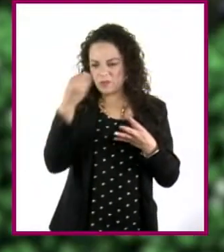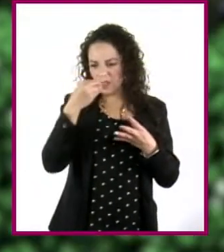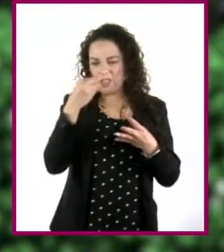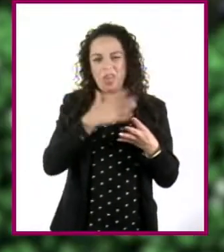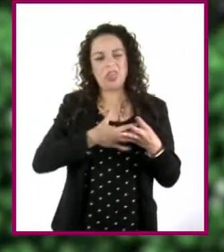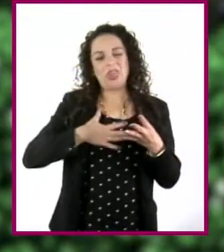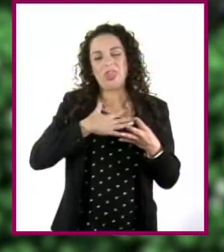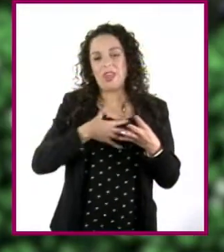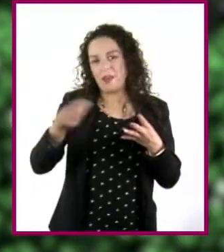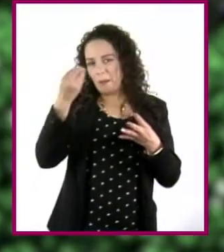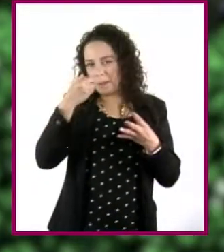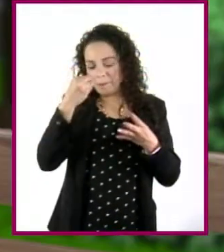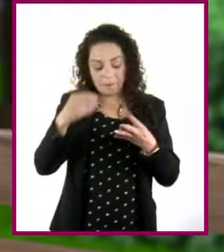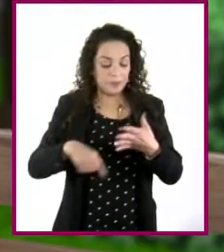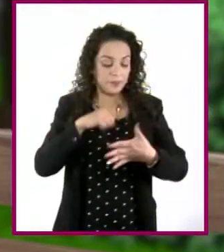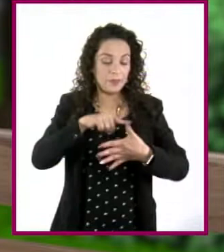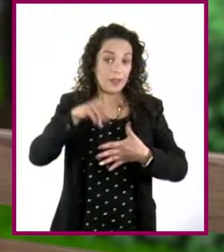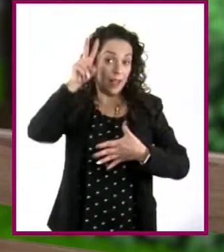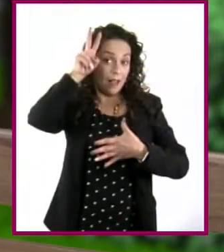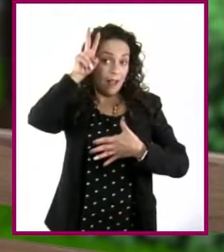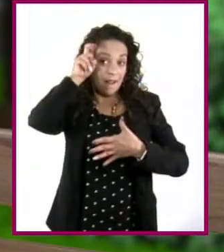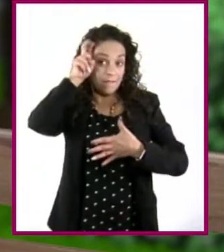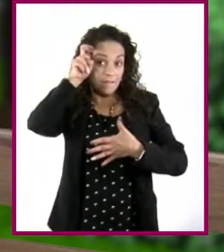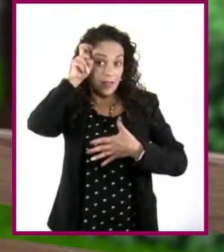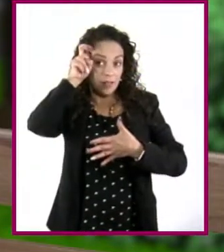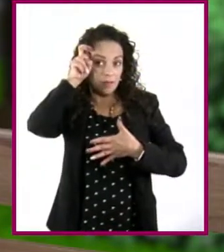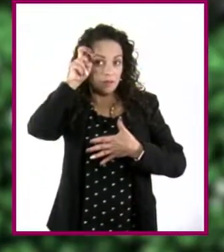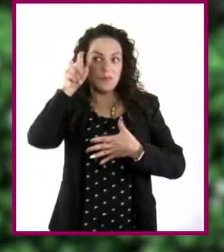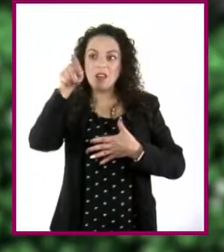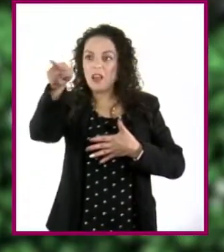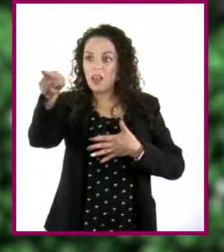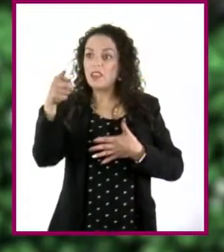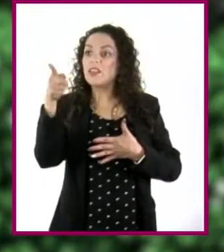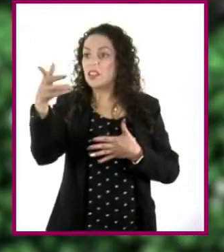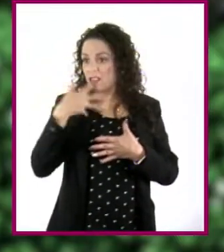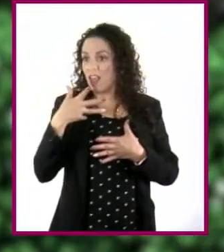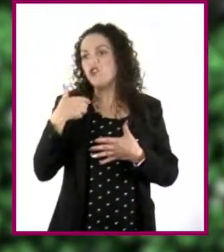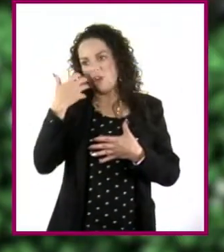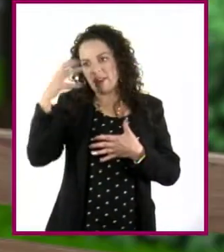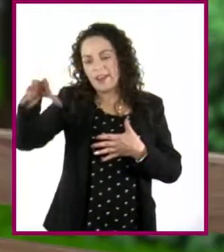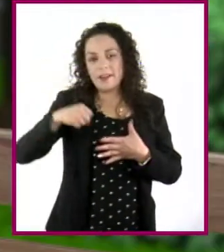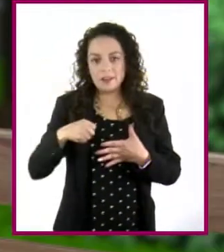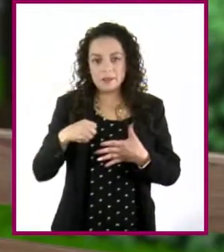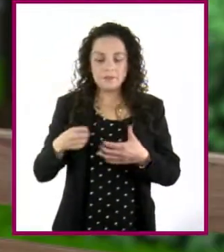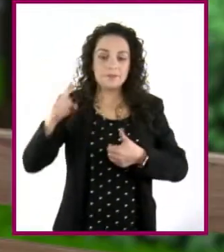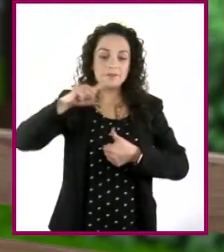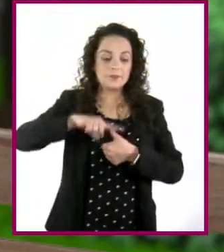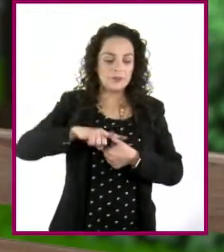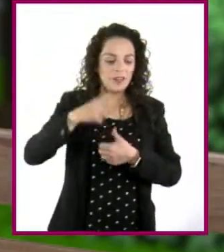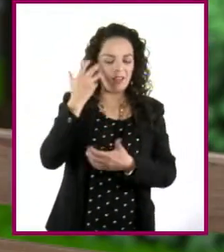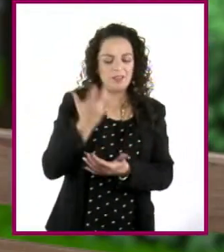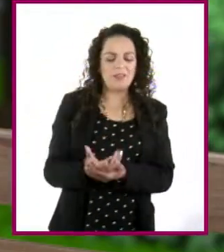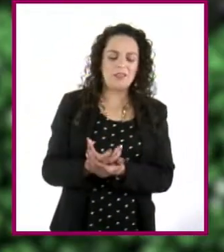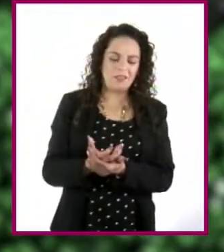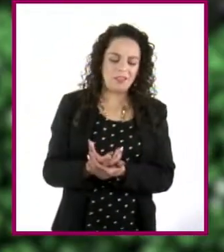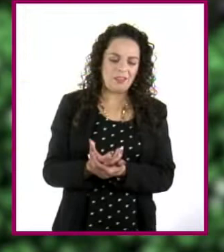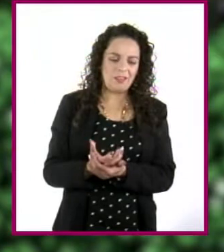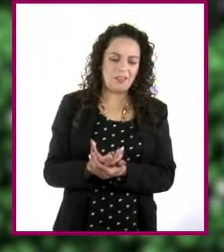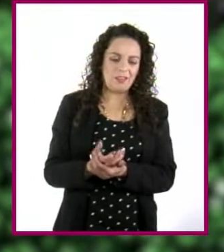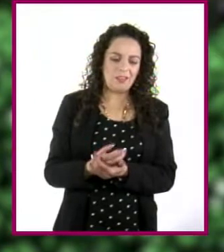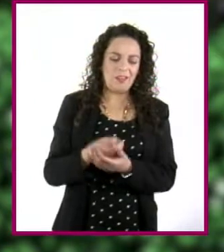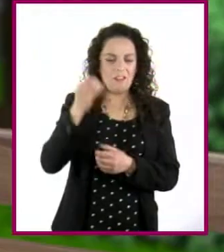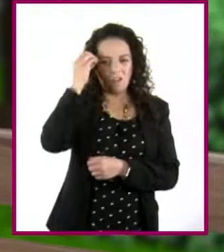placer. envidia, Querer lo que tienen los demás. pereza Echar la flojera.